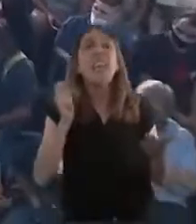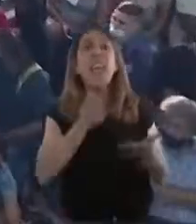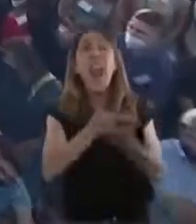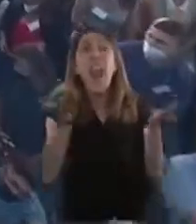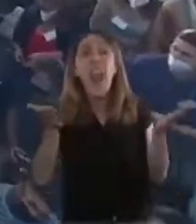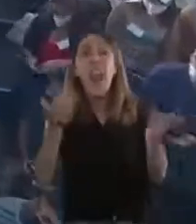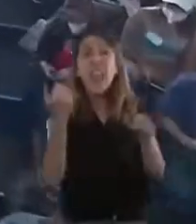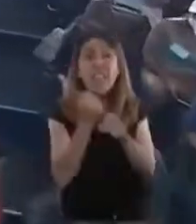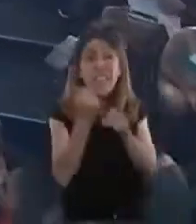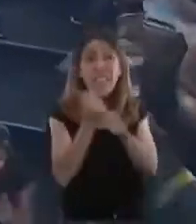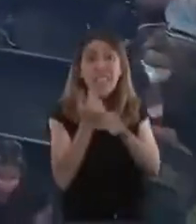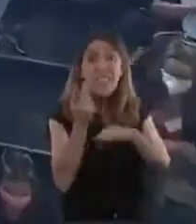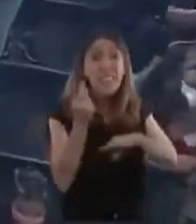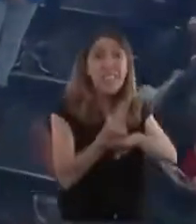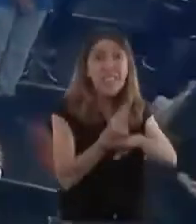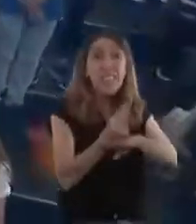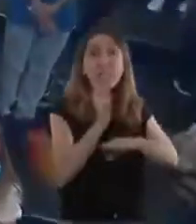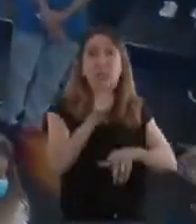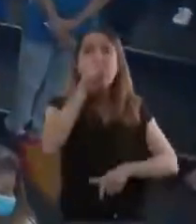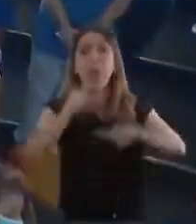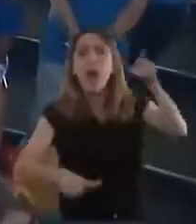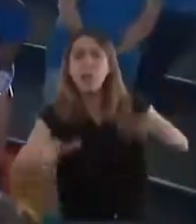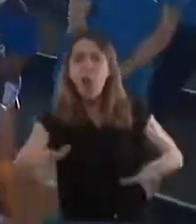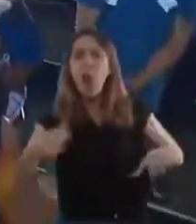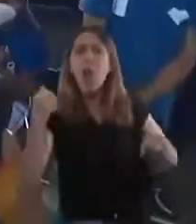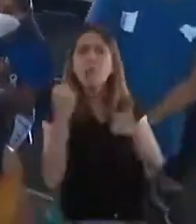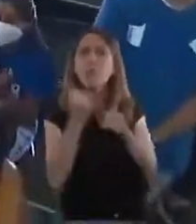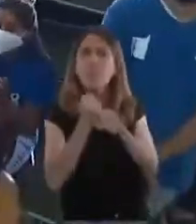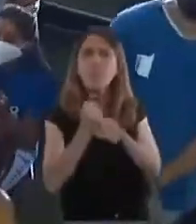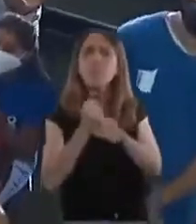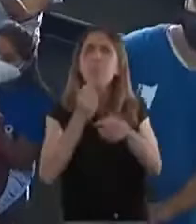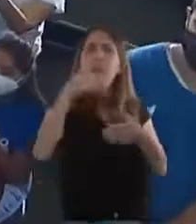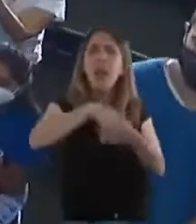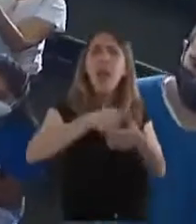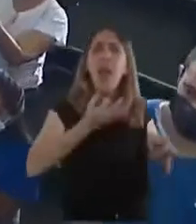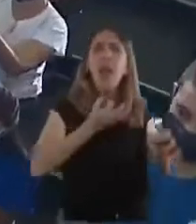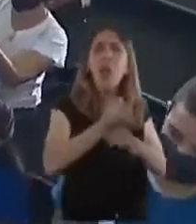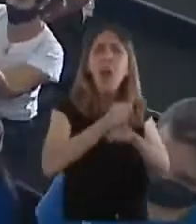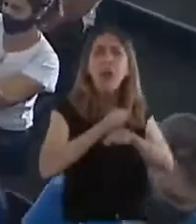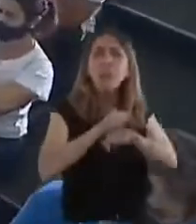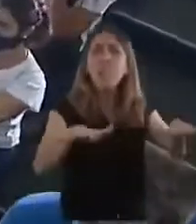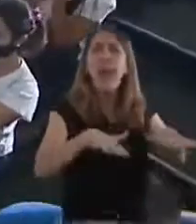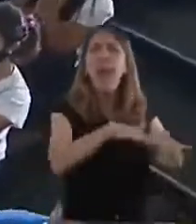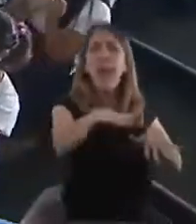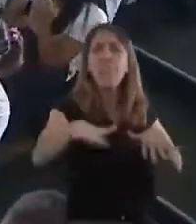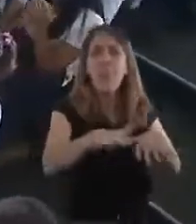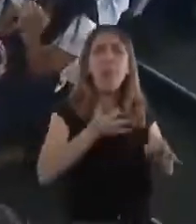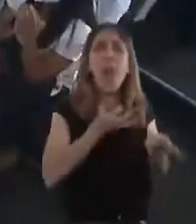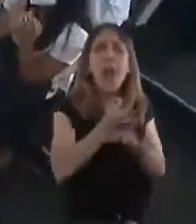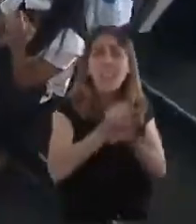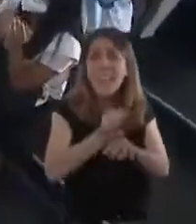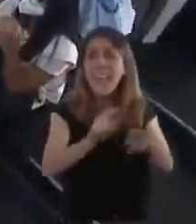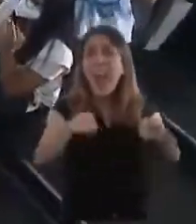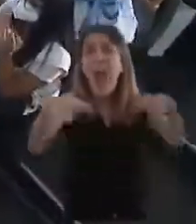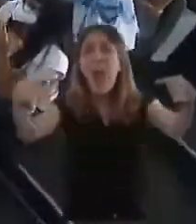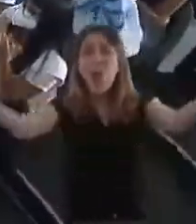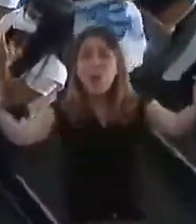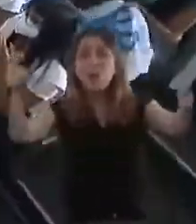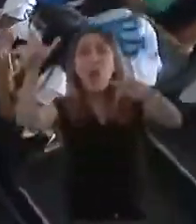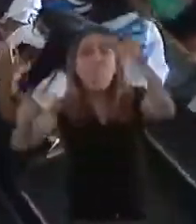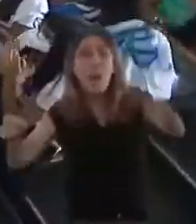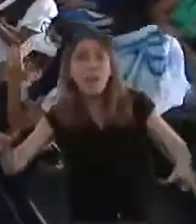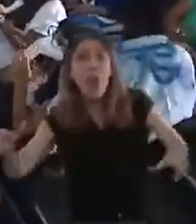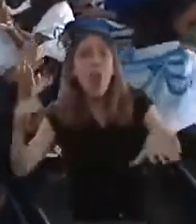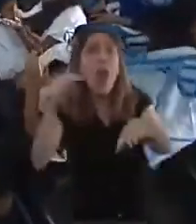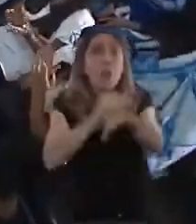lo hacen? Los trabajadores y trabajadoras de la educación popular que le enseñan a otros trabajadores y